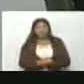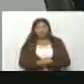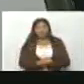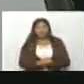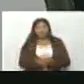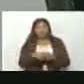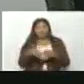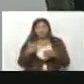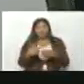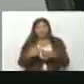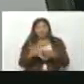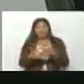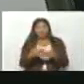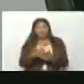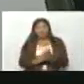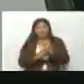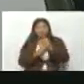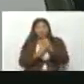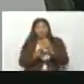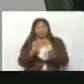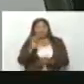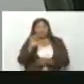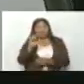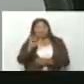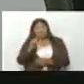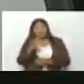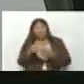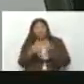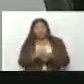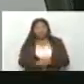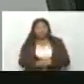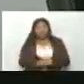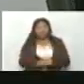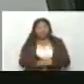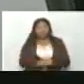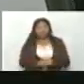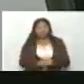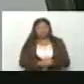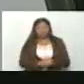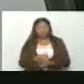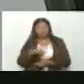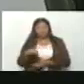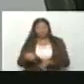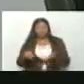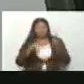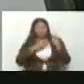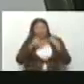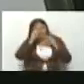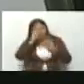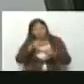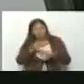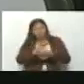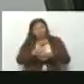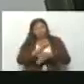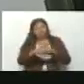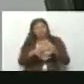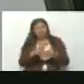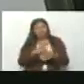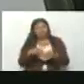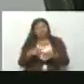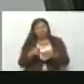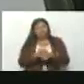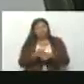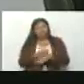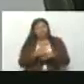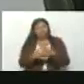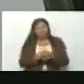de Trabajadores Petroleros que dirige nuestro camarada Luis Rangel, y hay una responsabilidad para reconocerle y proteger a través de nuestro